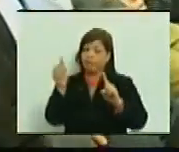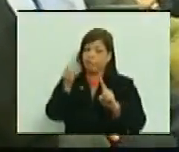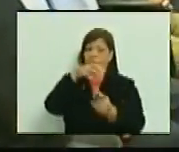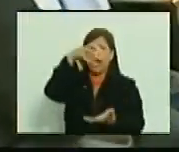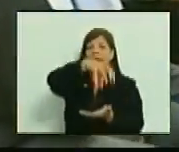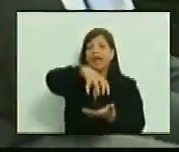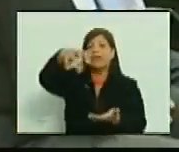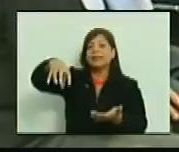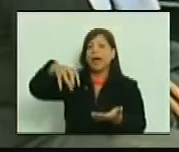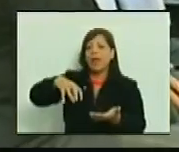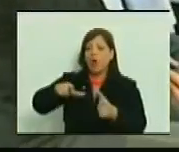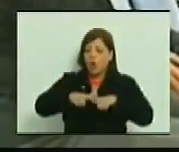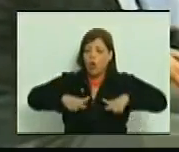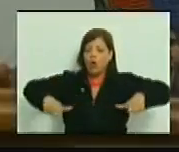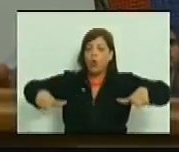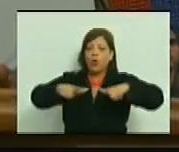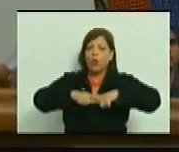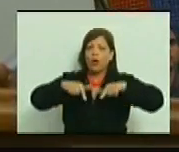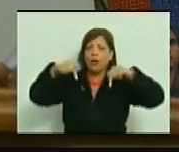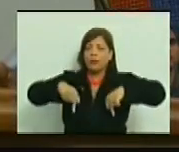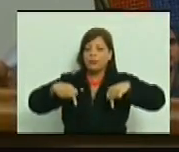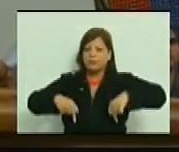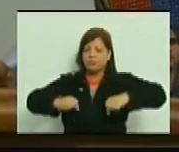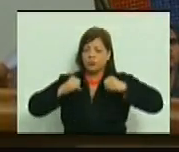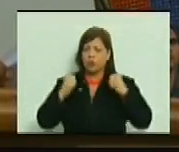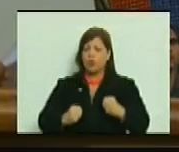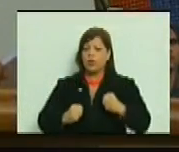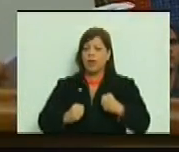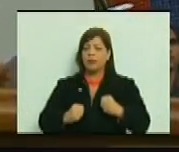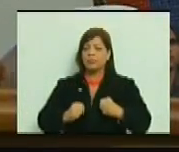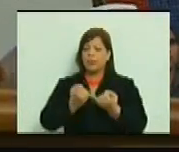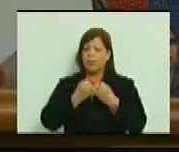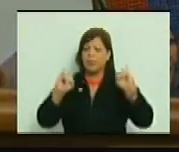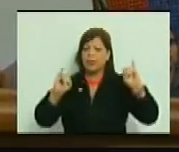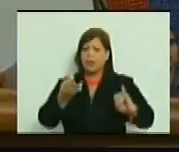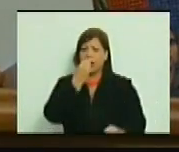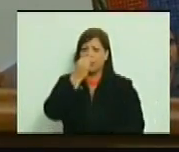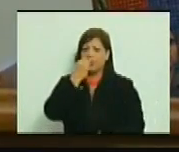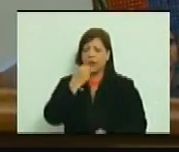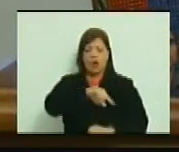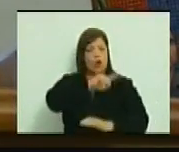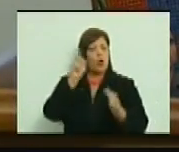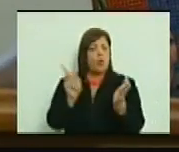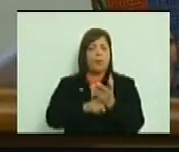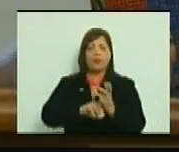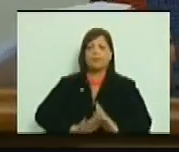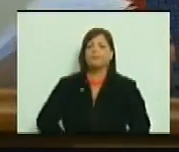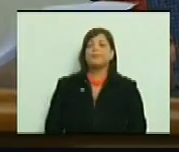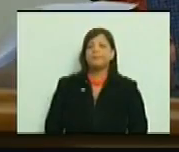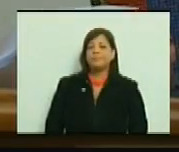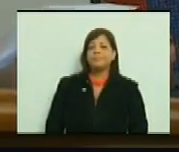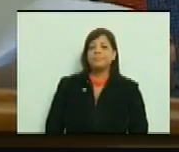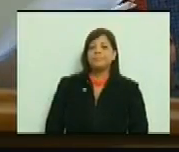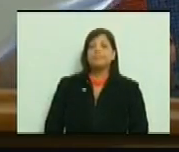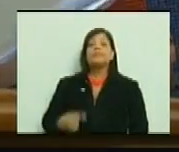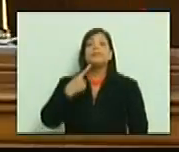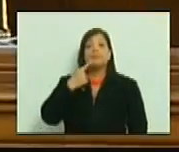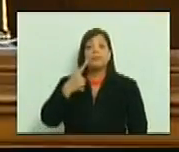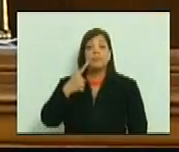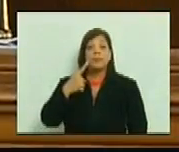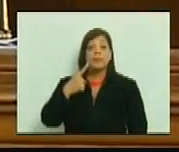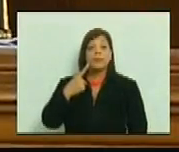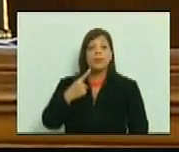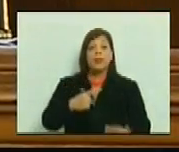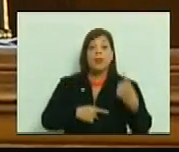regionales y locales para garantizar la seguridad y soberanía alimentaria. Es todo, Presidenta. En consideración,